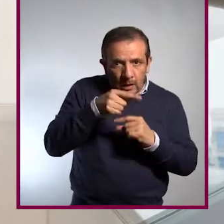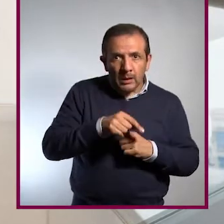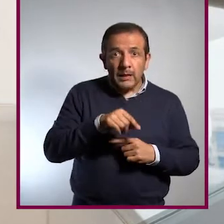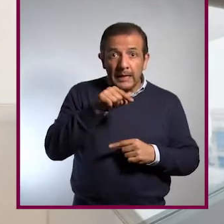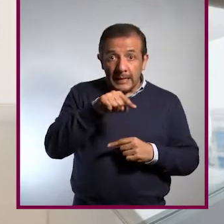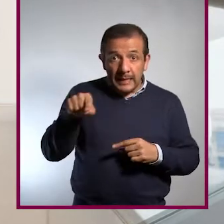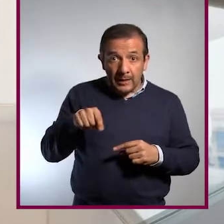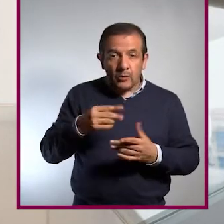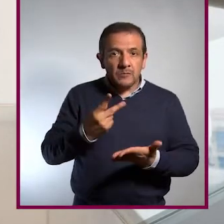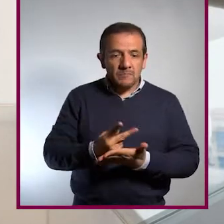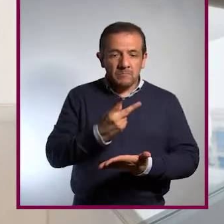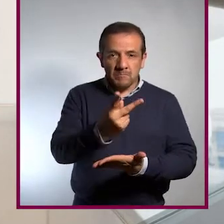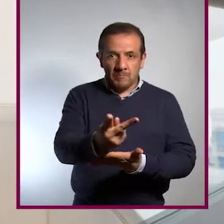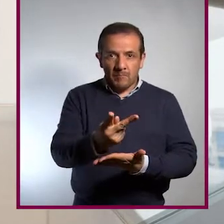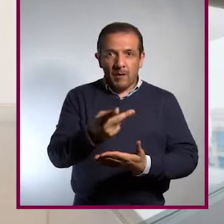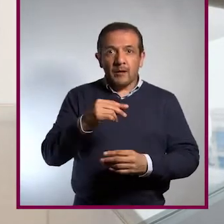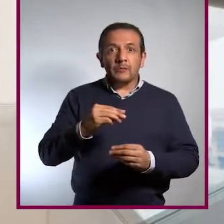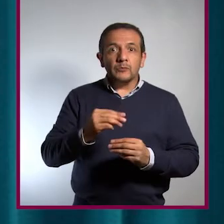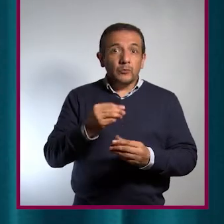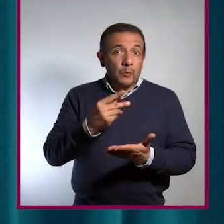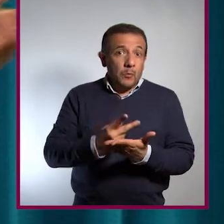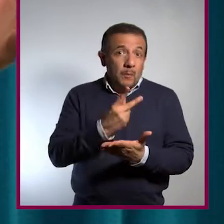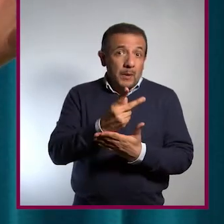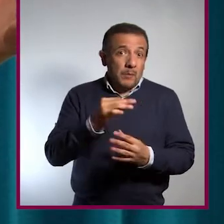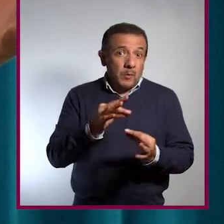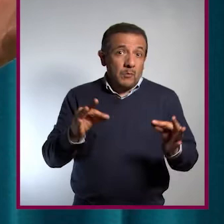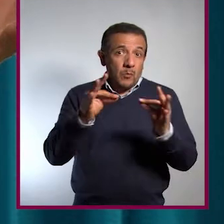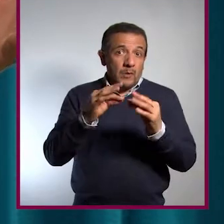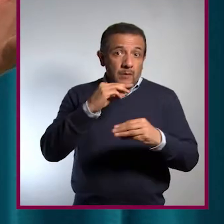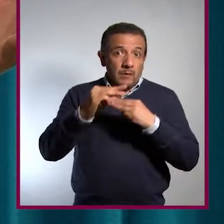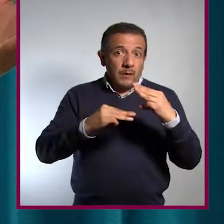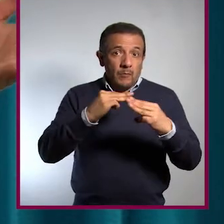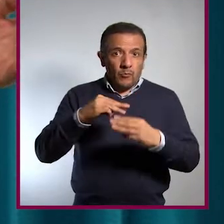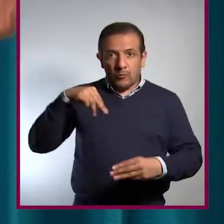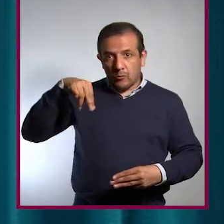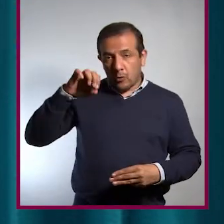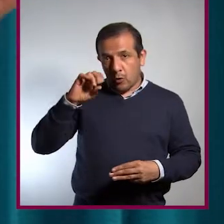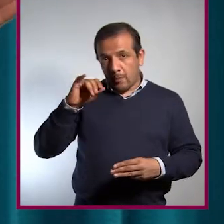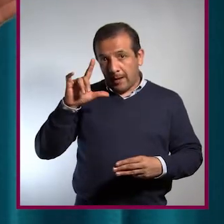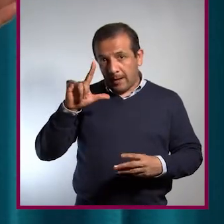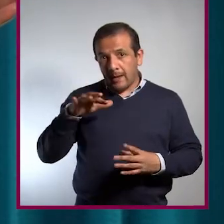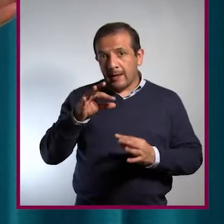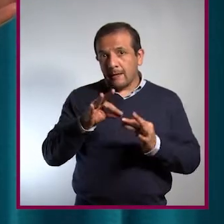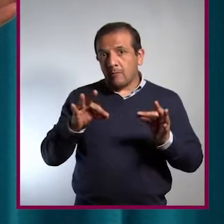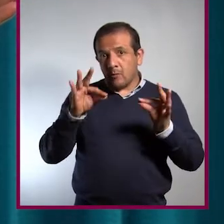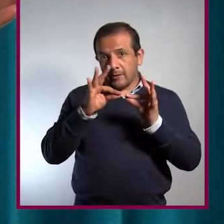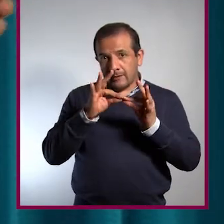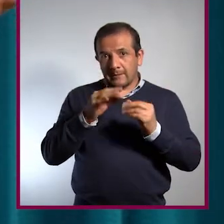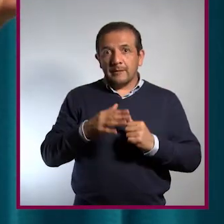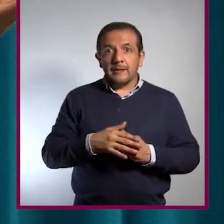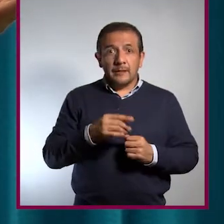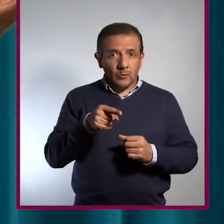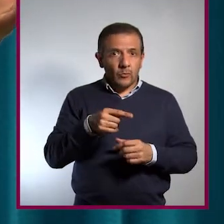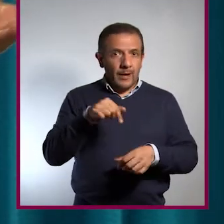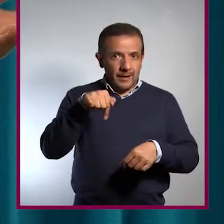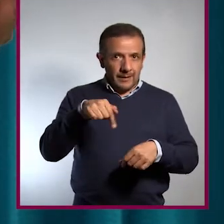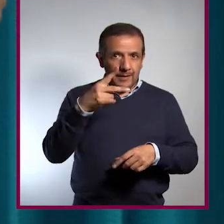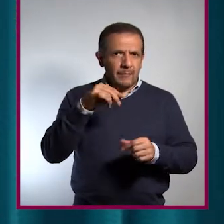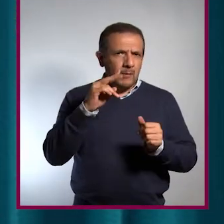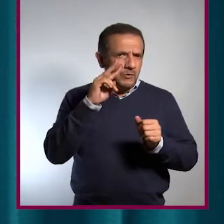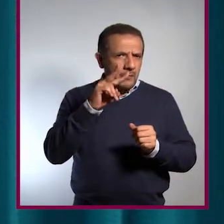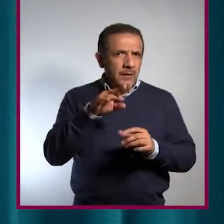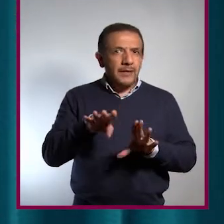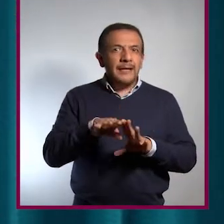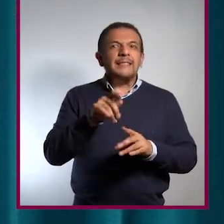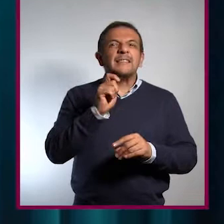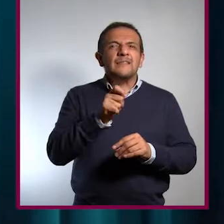premio más importante en el mundo? Quédate con nosotros a descubrir la importancia de los premios Nobel y qué tiene que ver con una